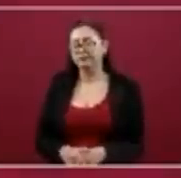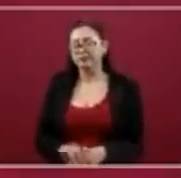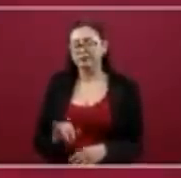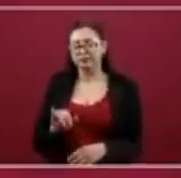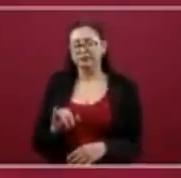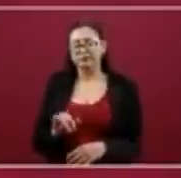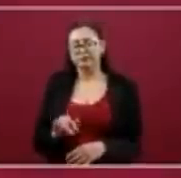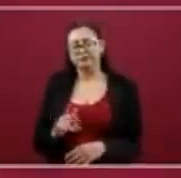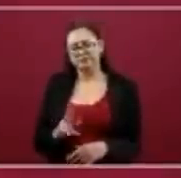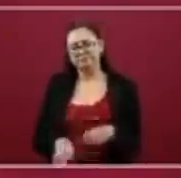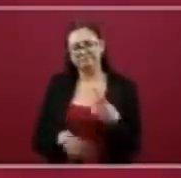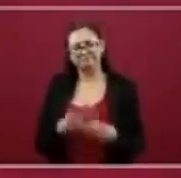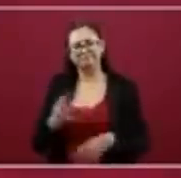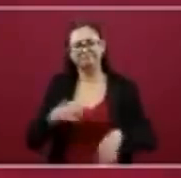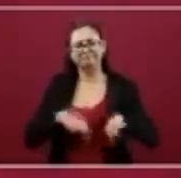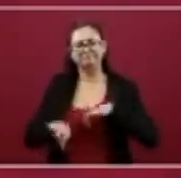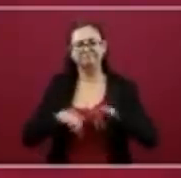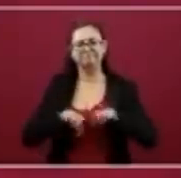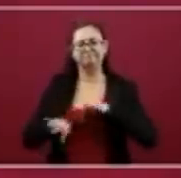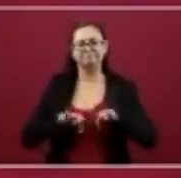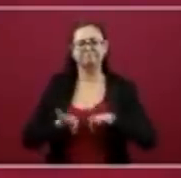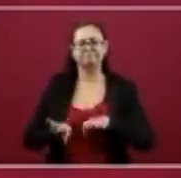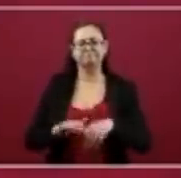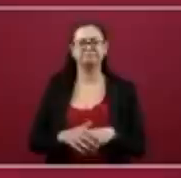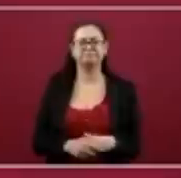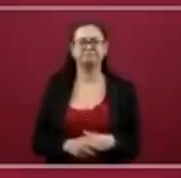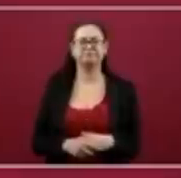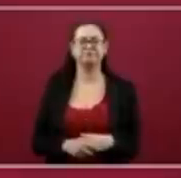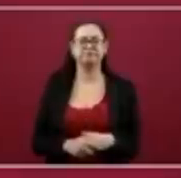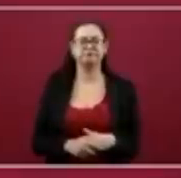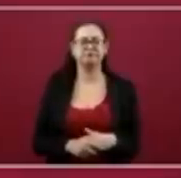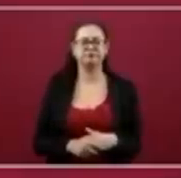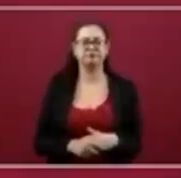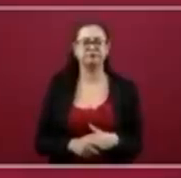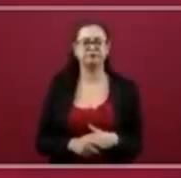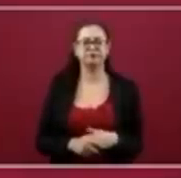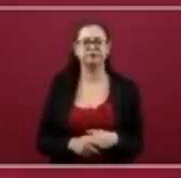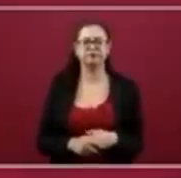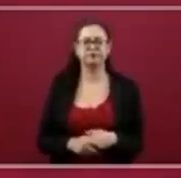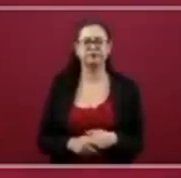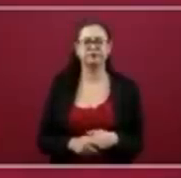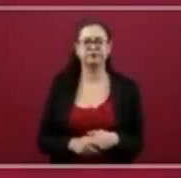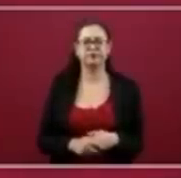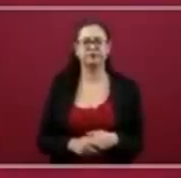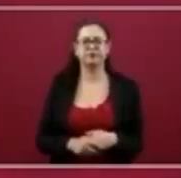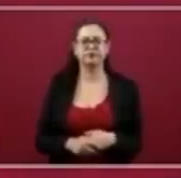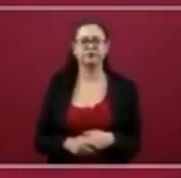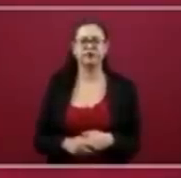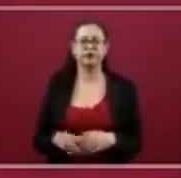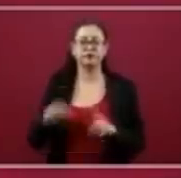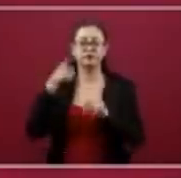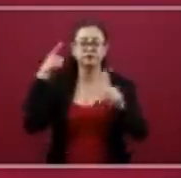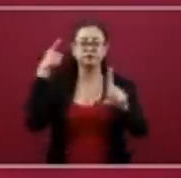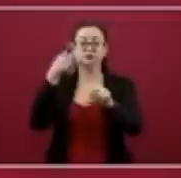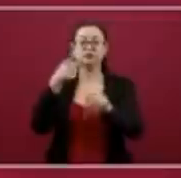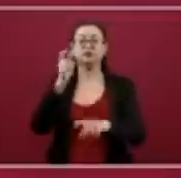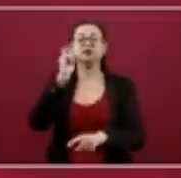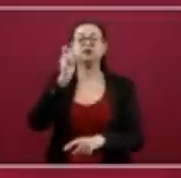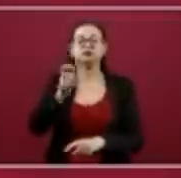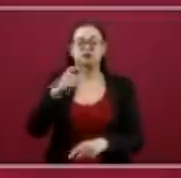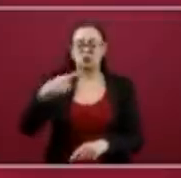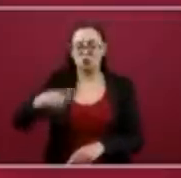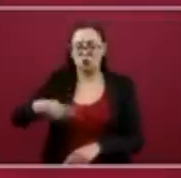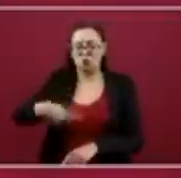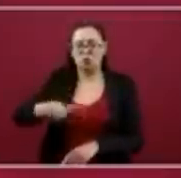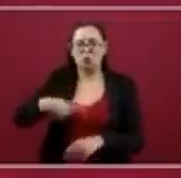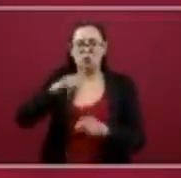Miren, el propósito es que logremos la autosuficiencia alimentaria,